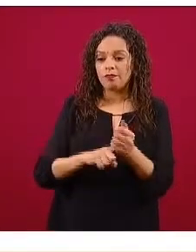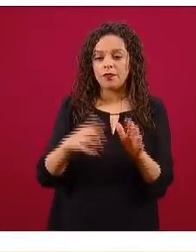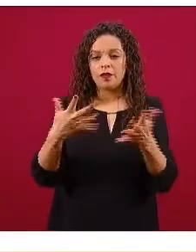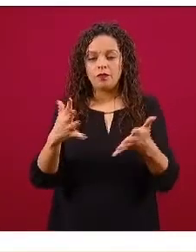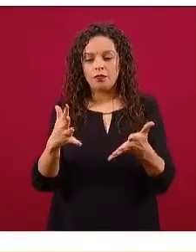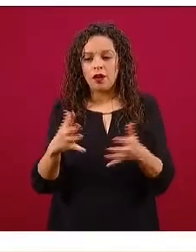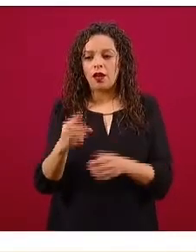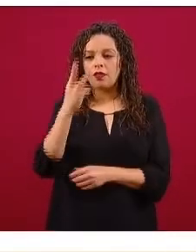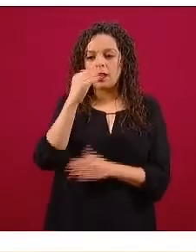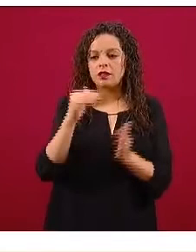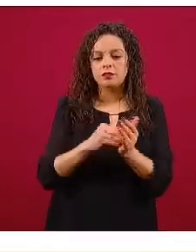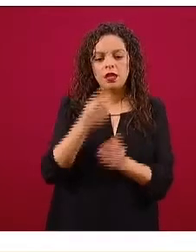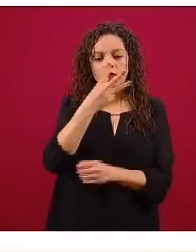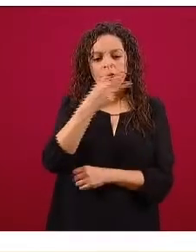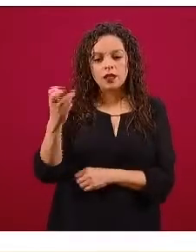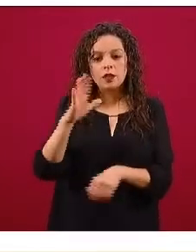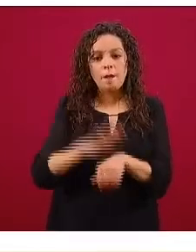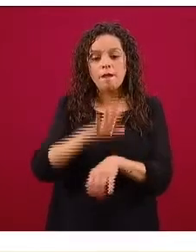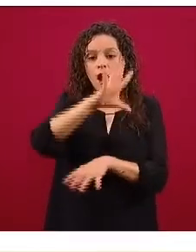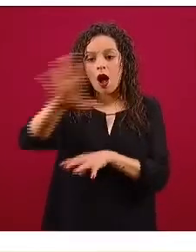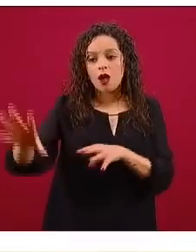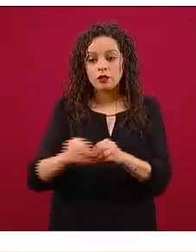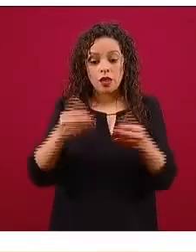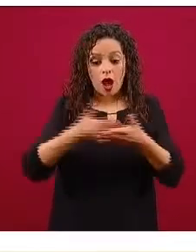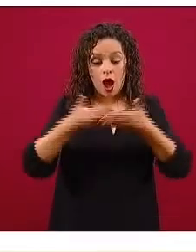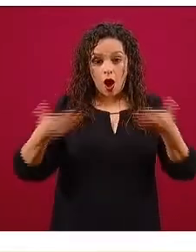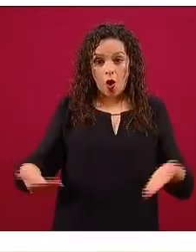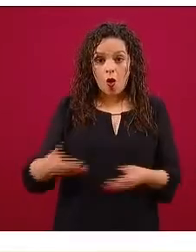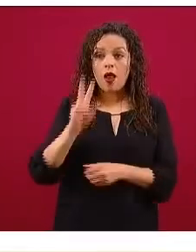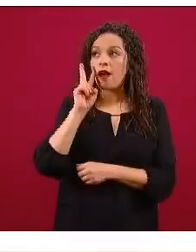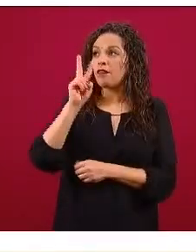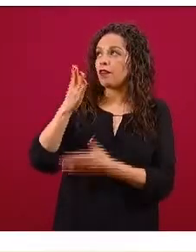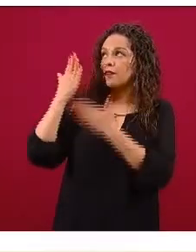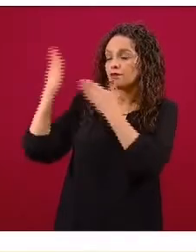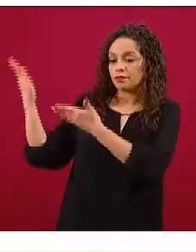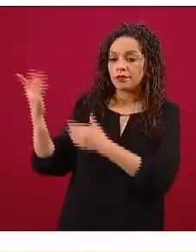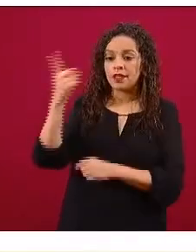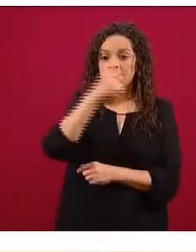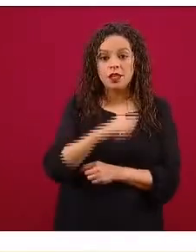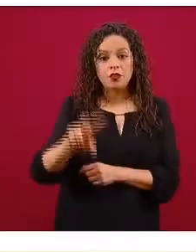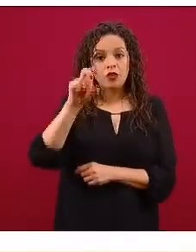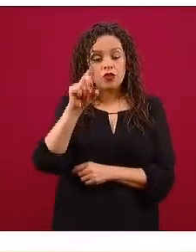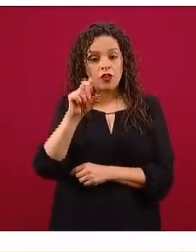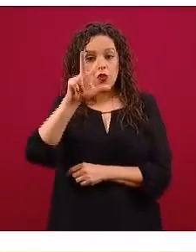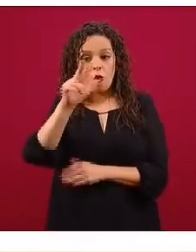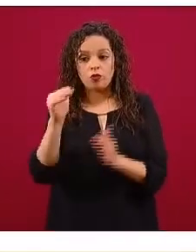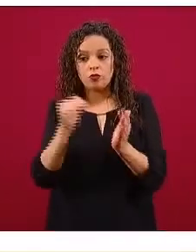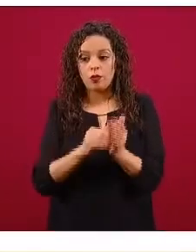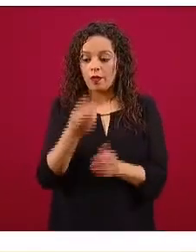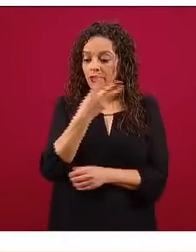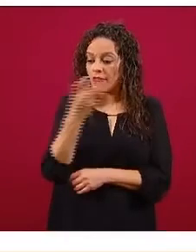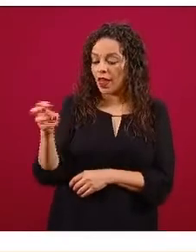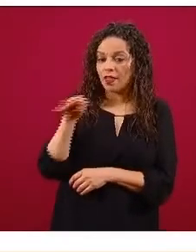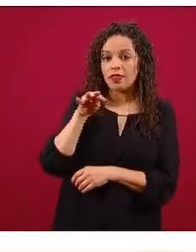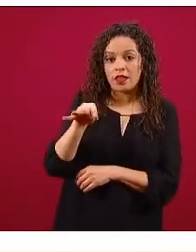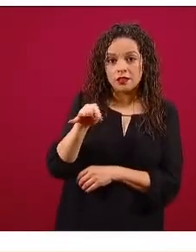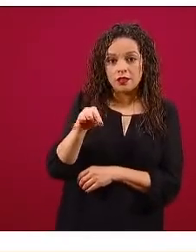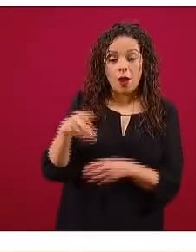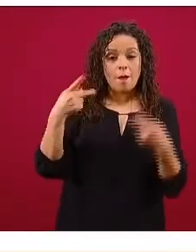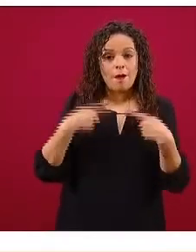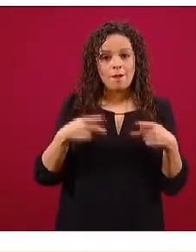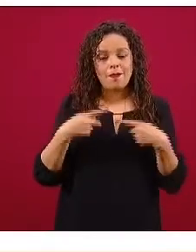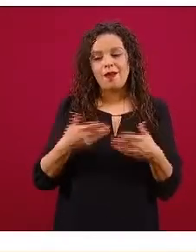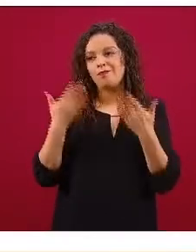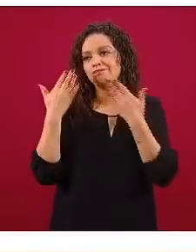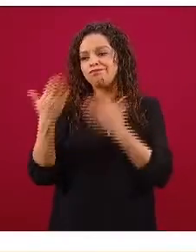casos más que se suman ahora son 138 1.319 las personas que felizmente se han